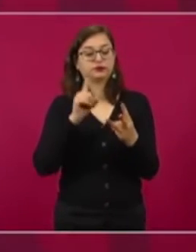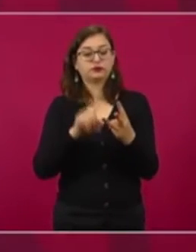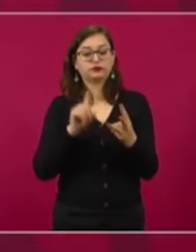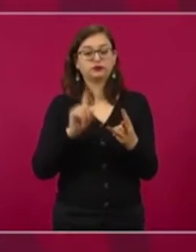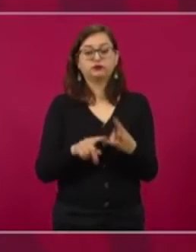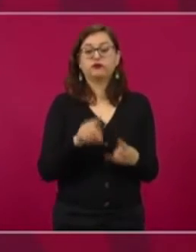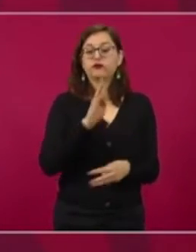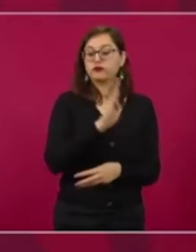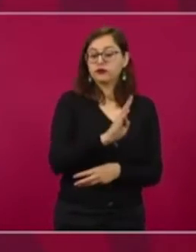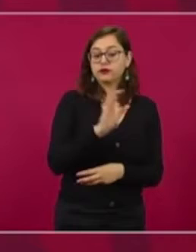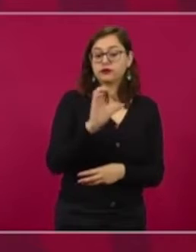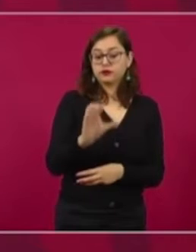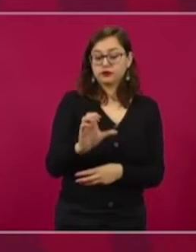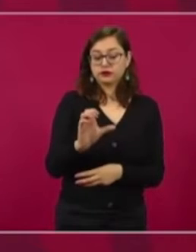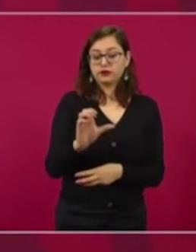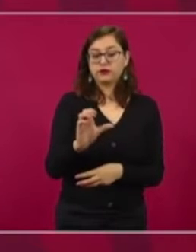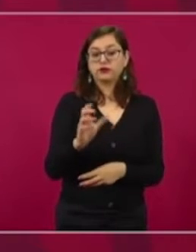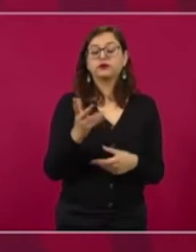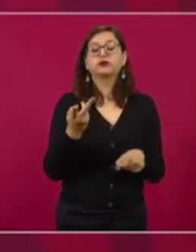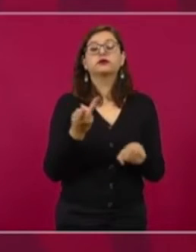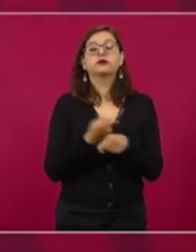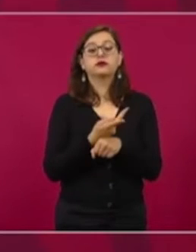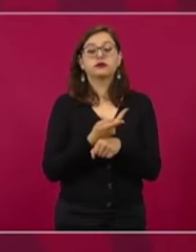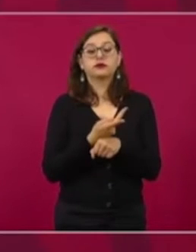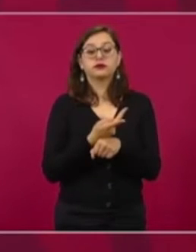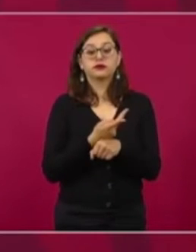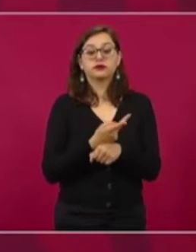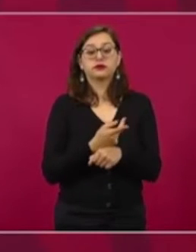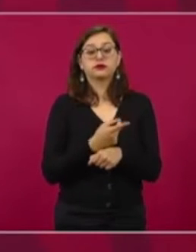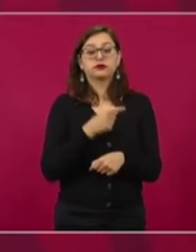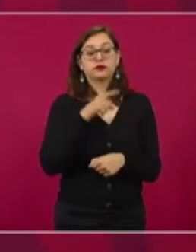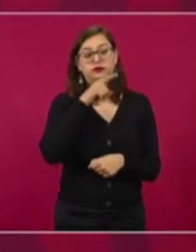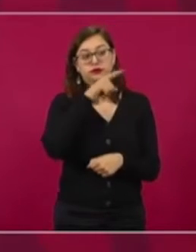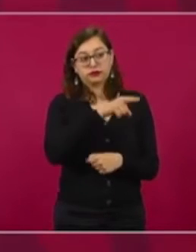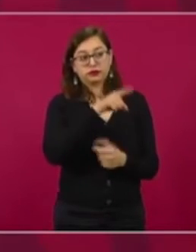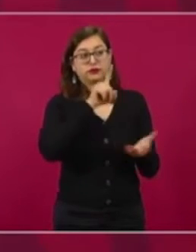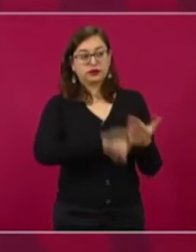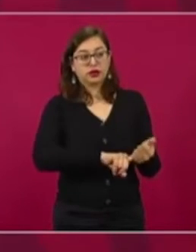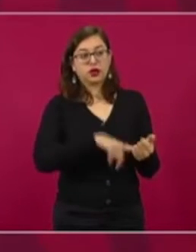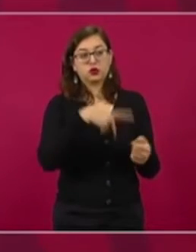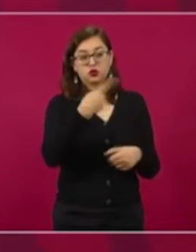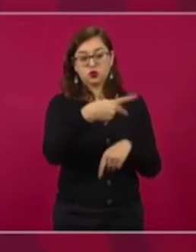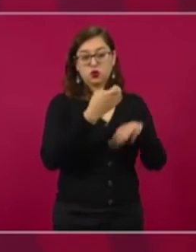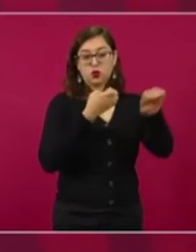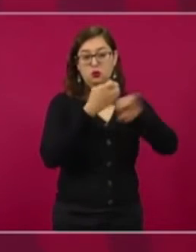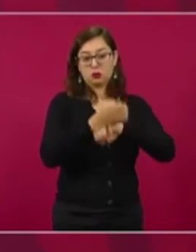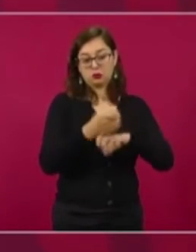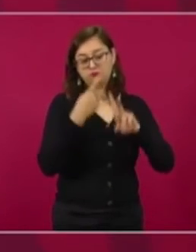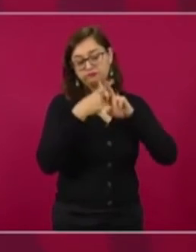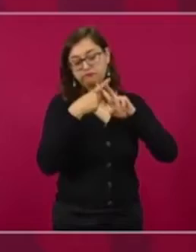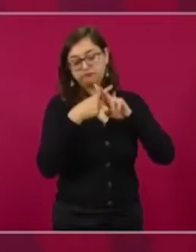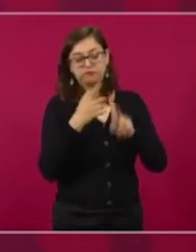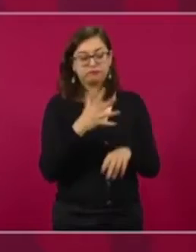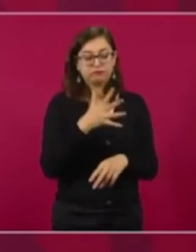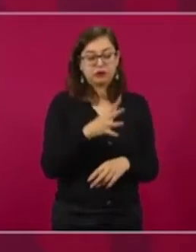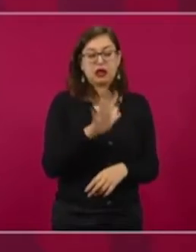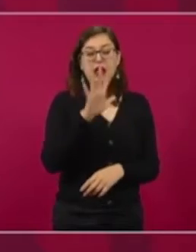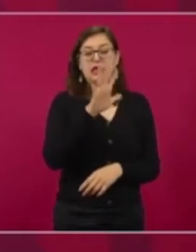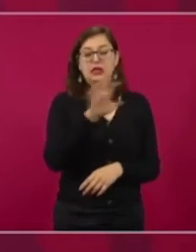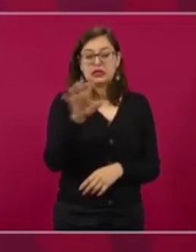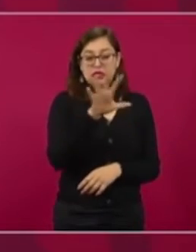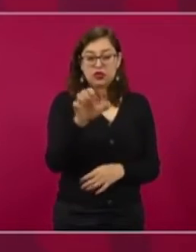dijimos que el gobierno del estado ha hecho una estimación de que son alrededor de